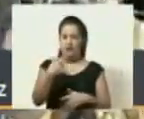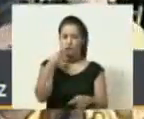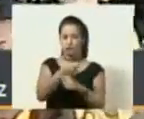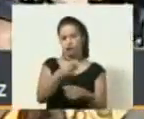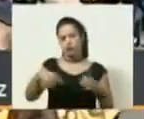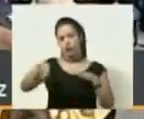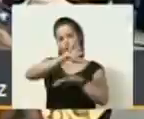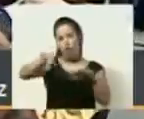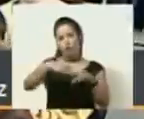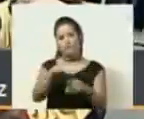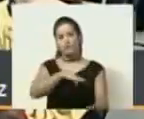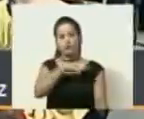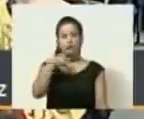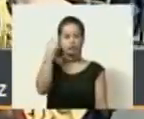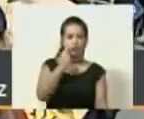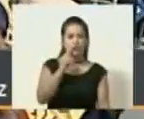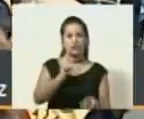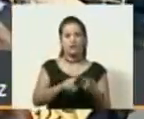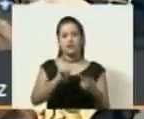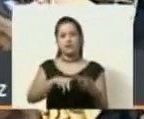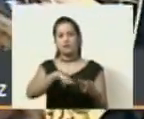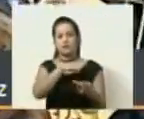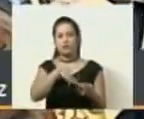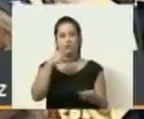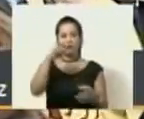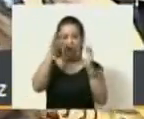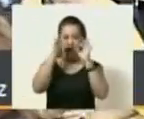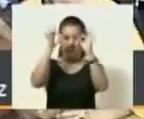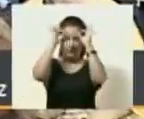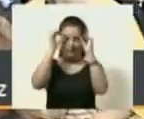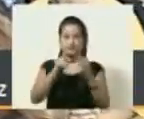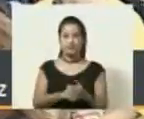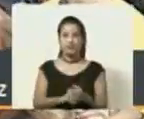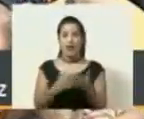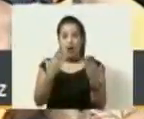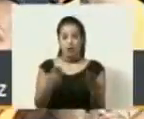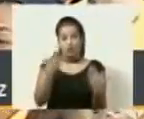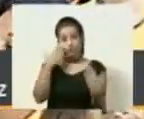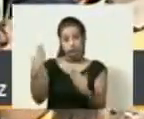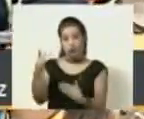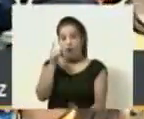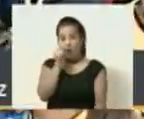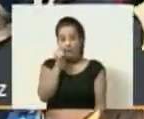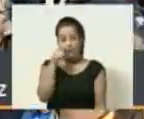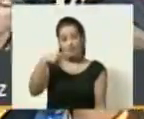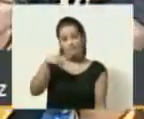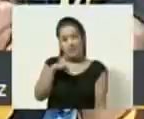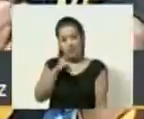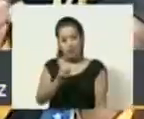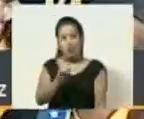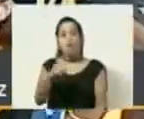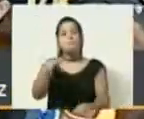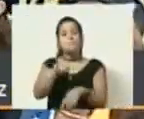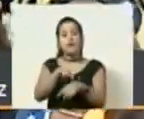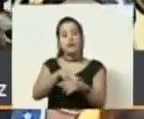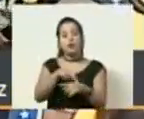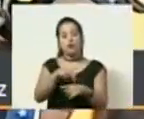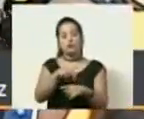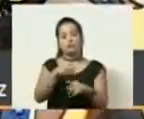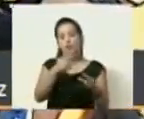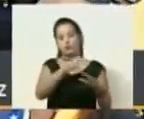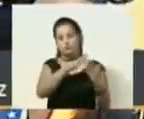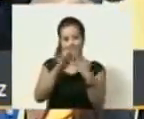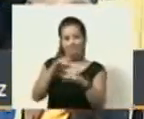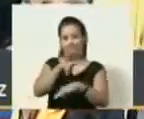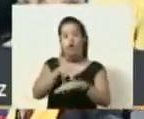Sucre Rivas y micromisión Simón Rodríguez. Escuchamos a Pedro Luis Meléndez Brito, médico integral comunitario de